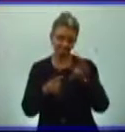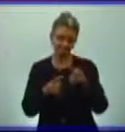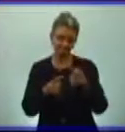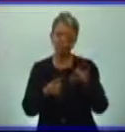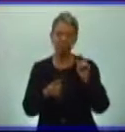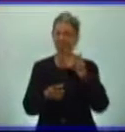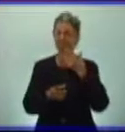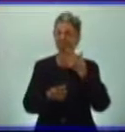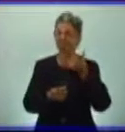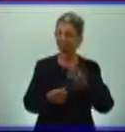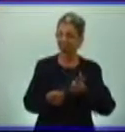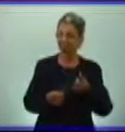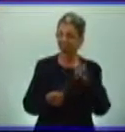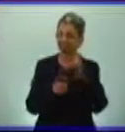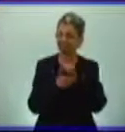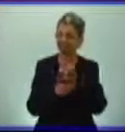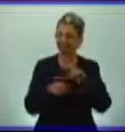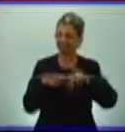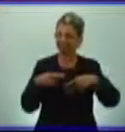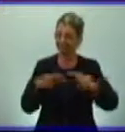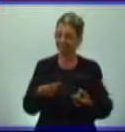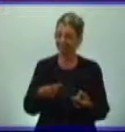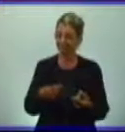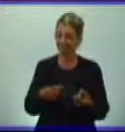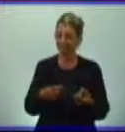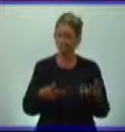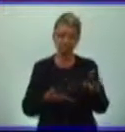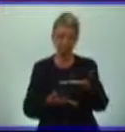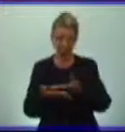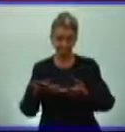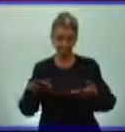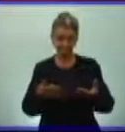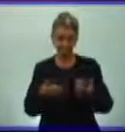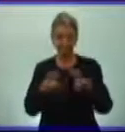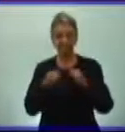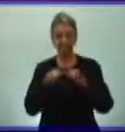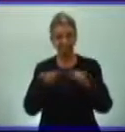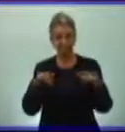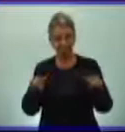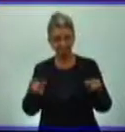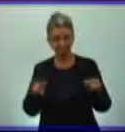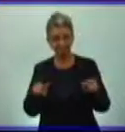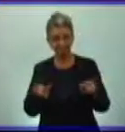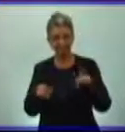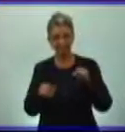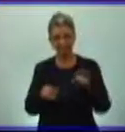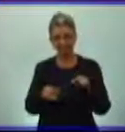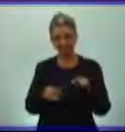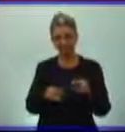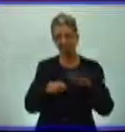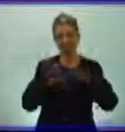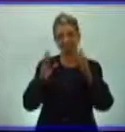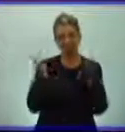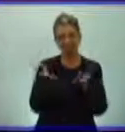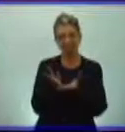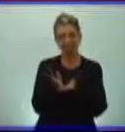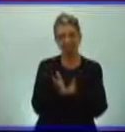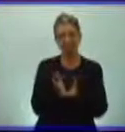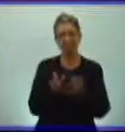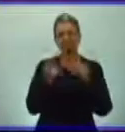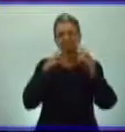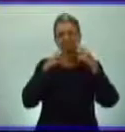volvernos a encontrar para juntos continuar compartiendo las orientaciones referidas a la asignatura El Mundo en que